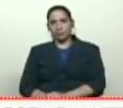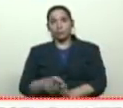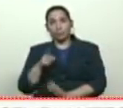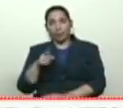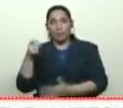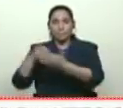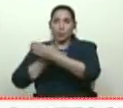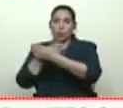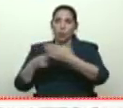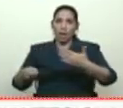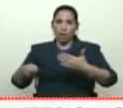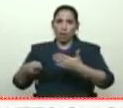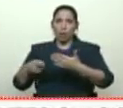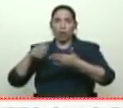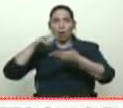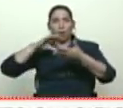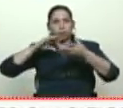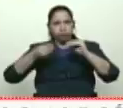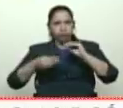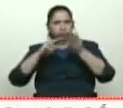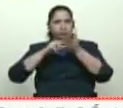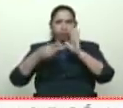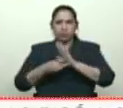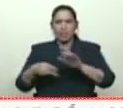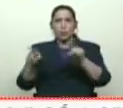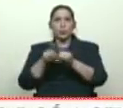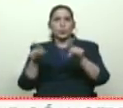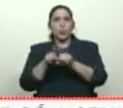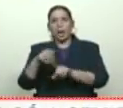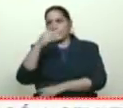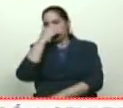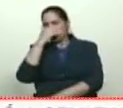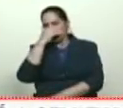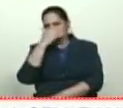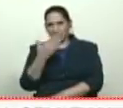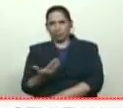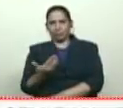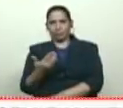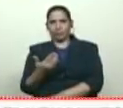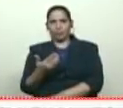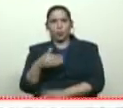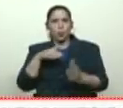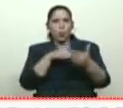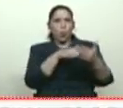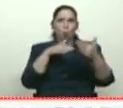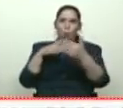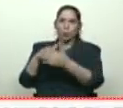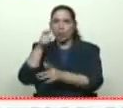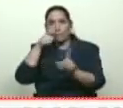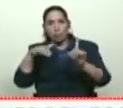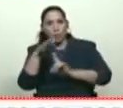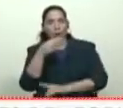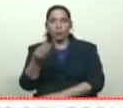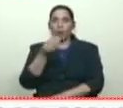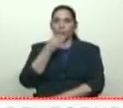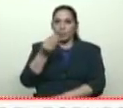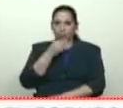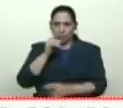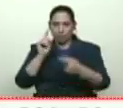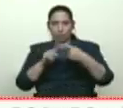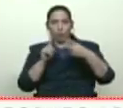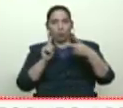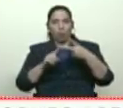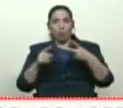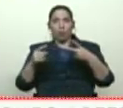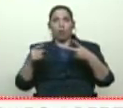un crimen de lesa humanidad. ¿Por qué? Porque afecta al pueblo en la alimentación, afecta al pueblo